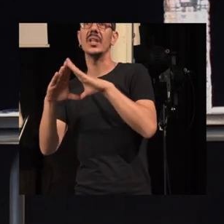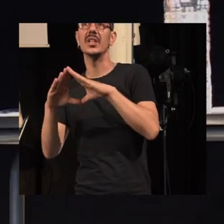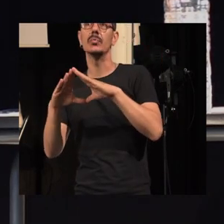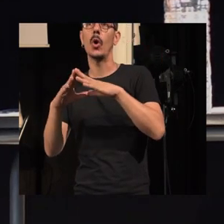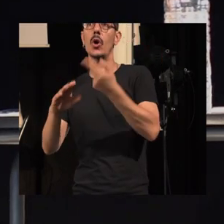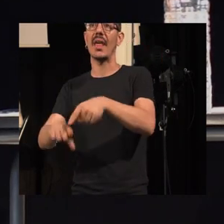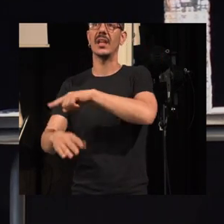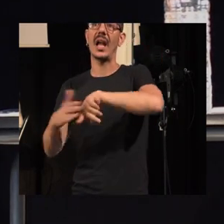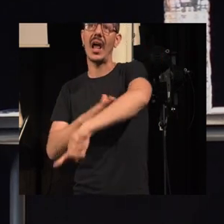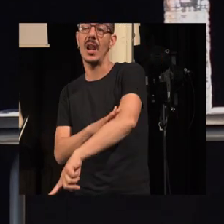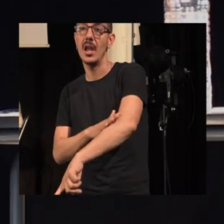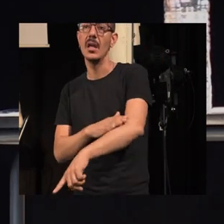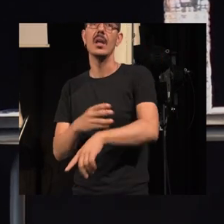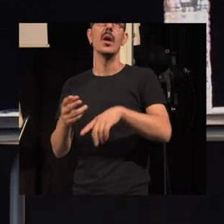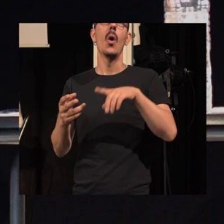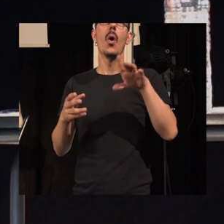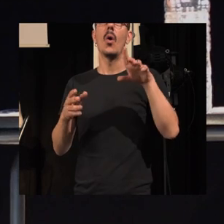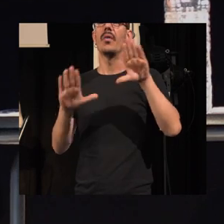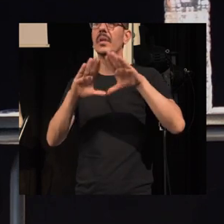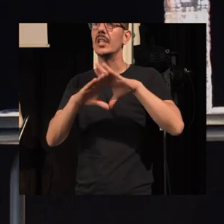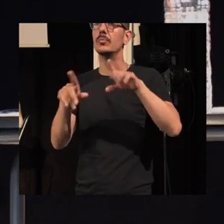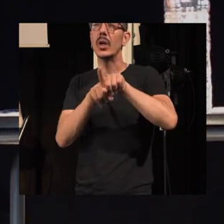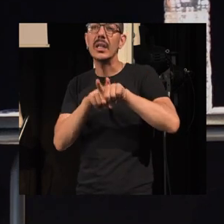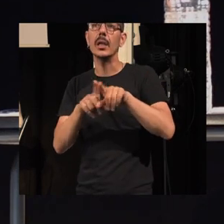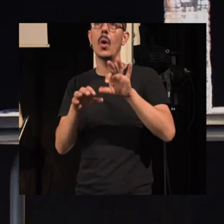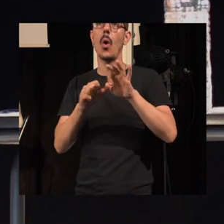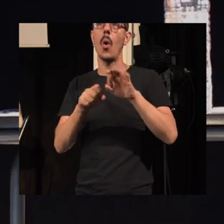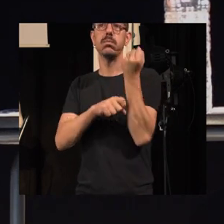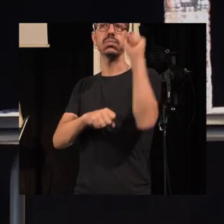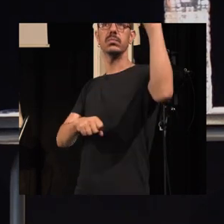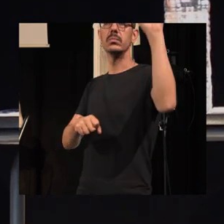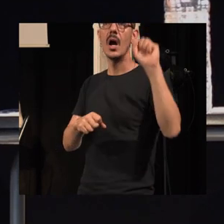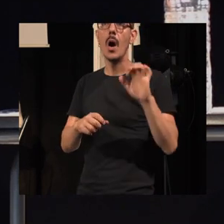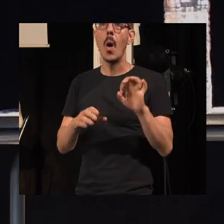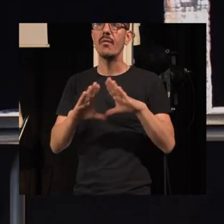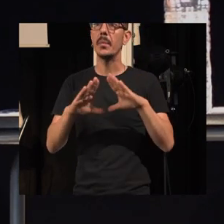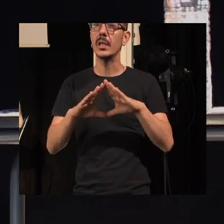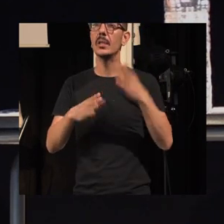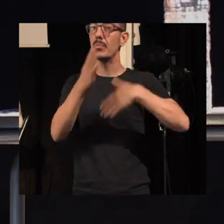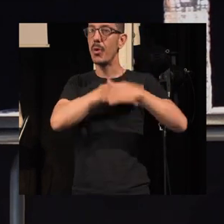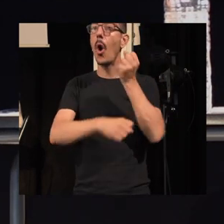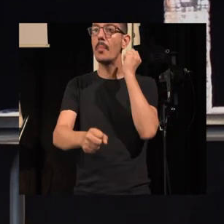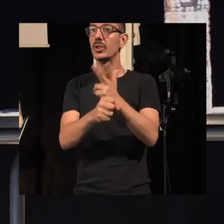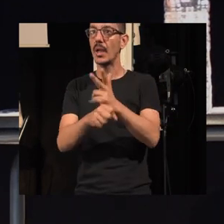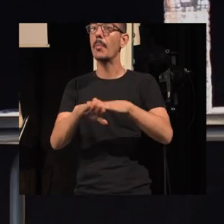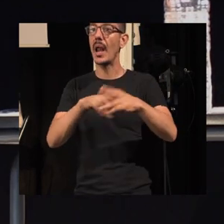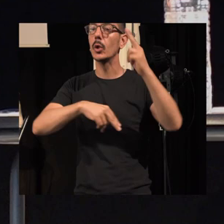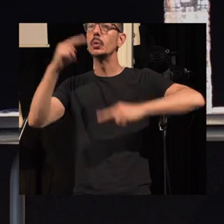feminismo radical, del feminismo crítico, del feminismo contestatario, del feminismo que apostaba por la